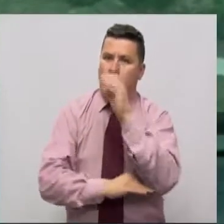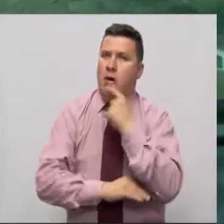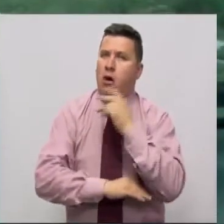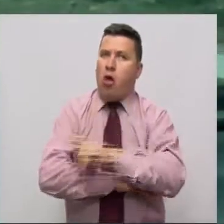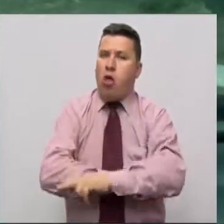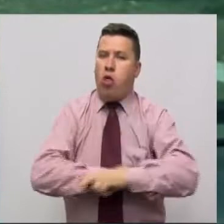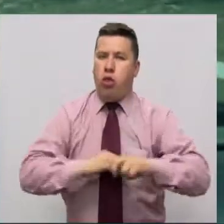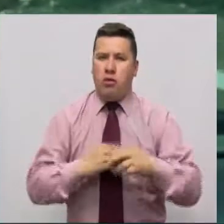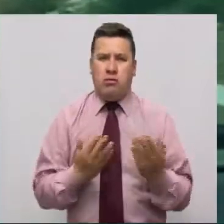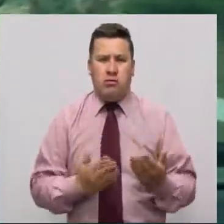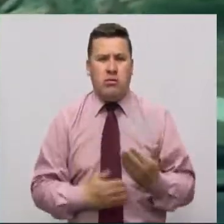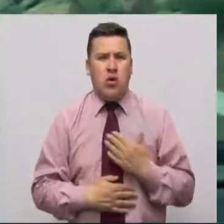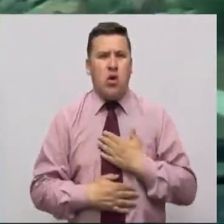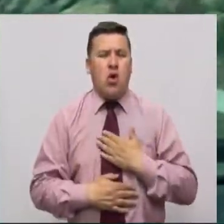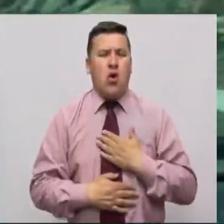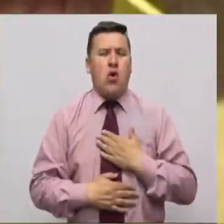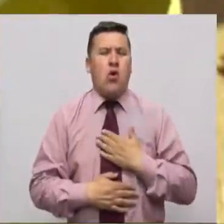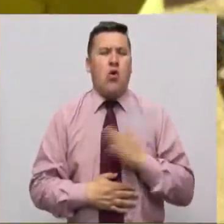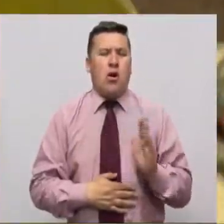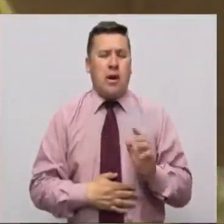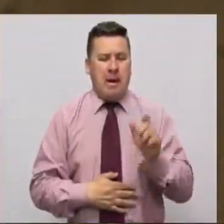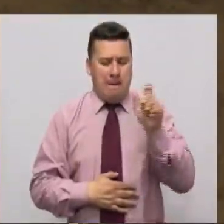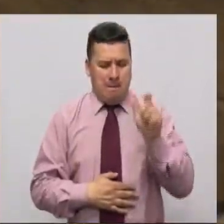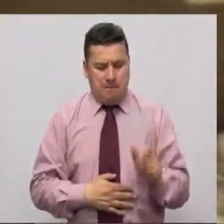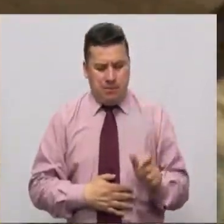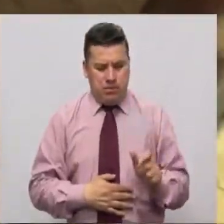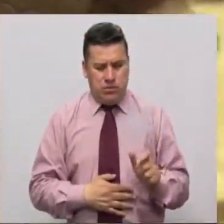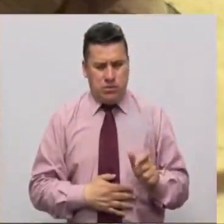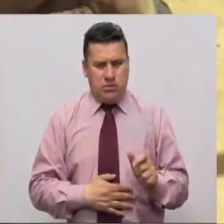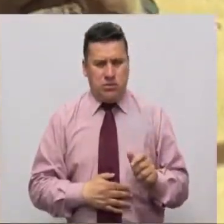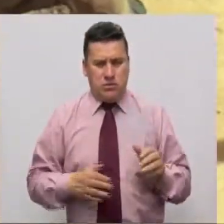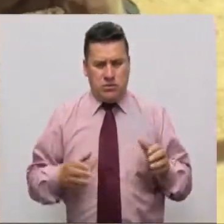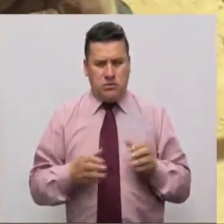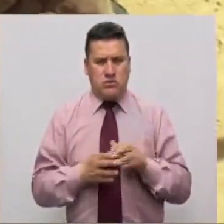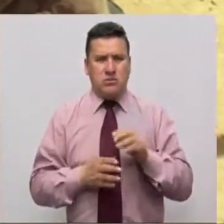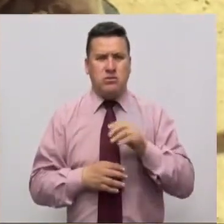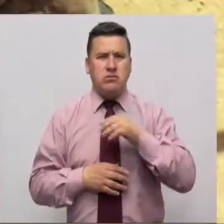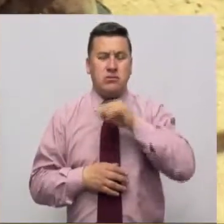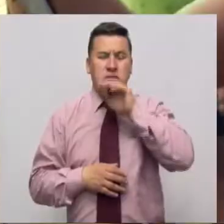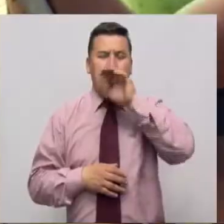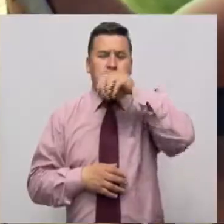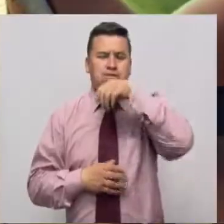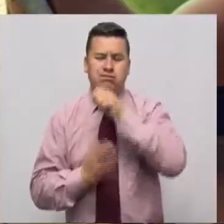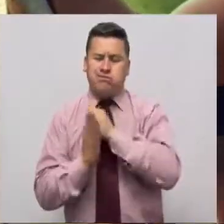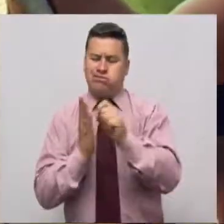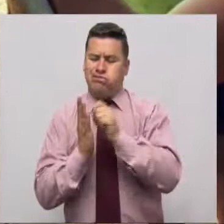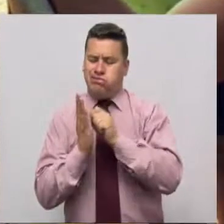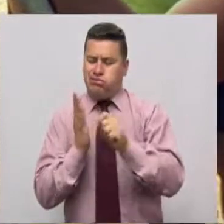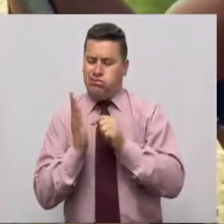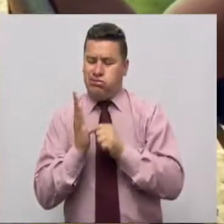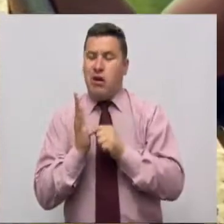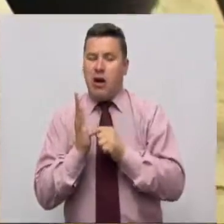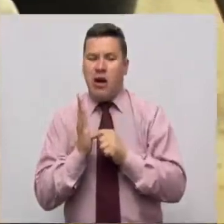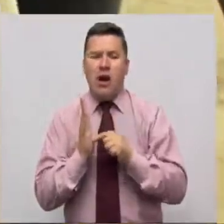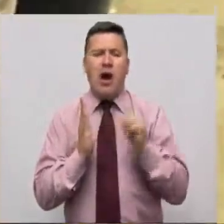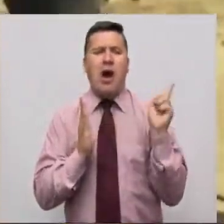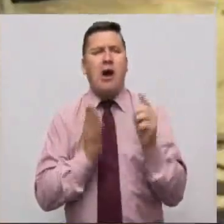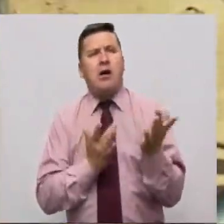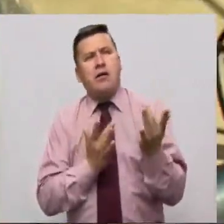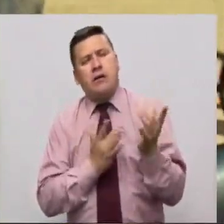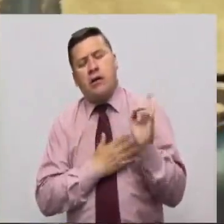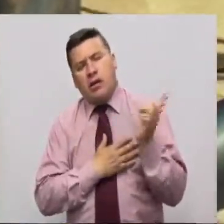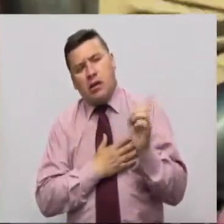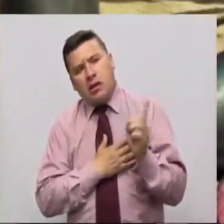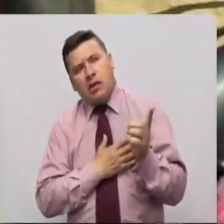de colombianos que, como cualquier personaje del Macondo de García Márquez, esperan